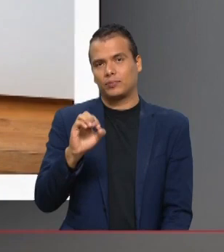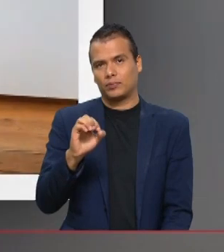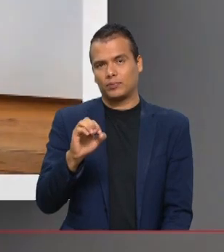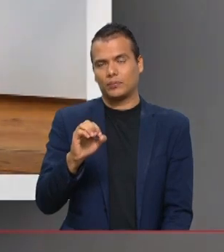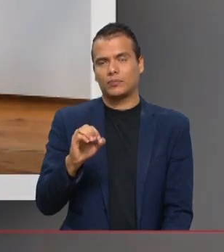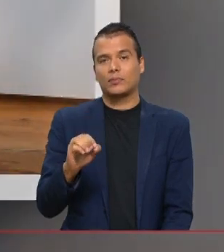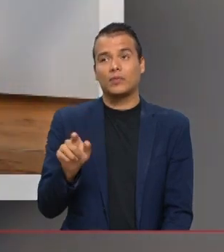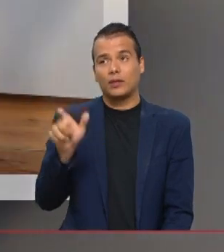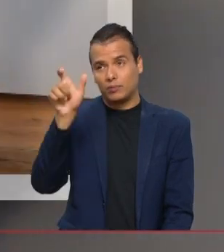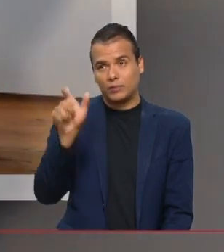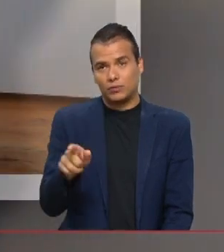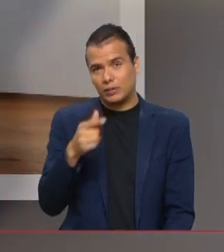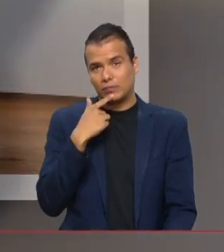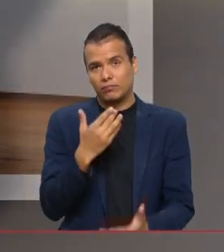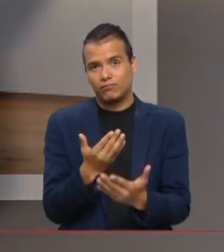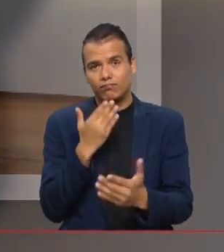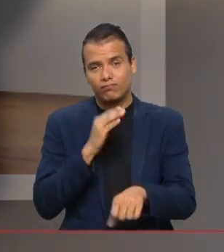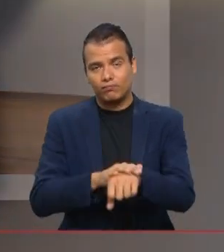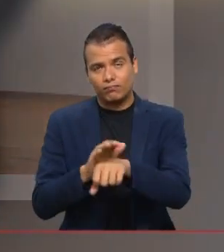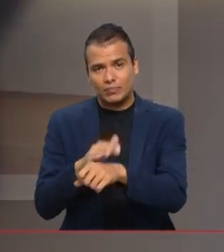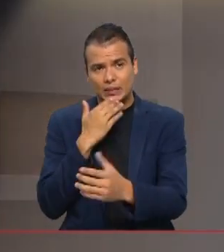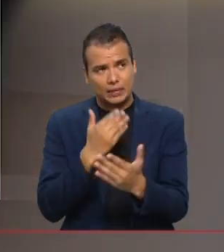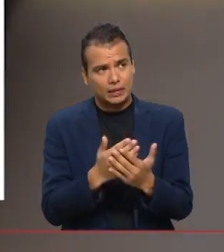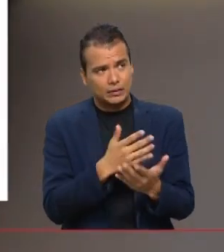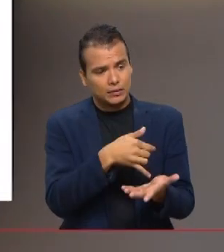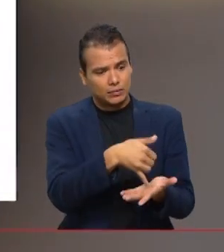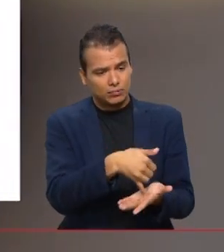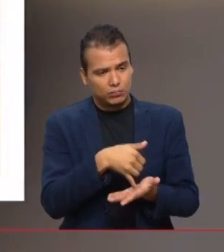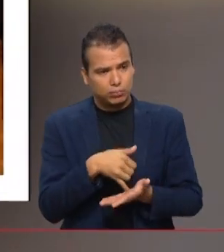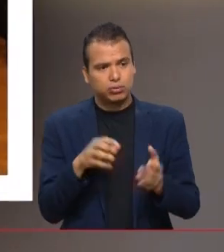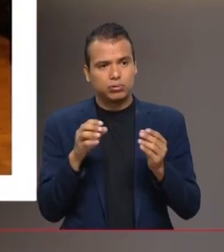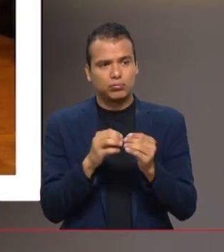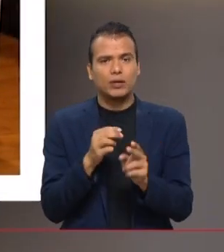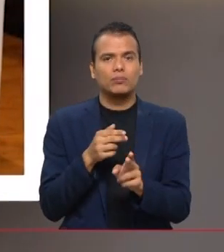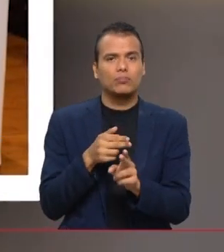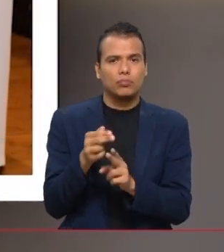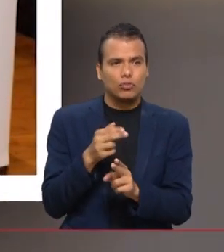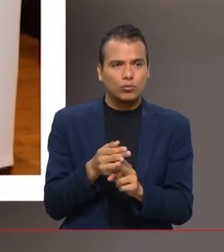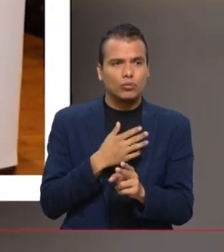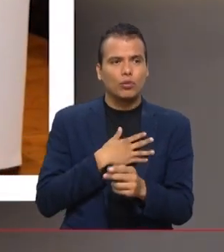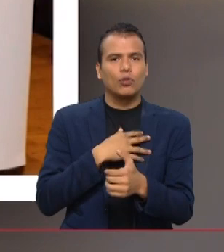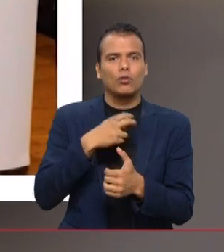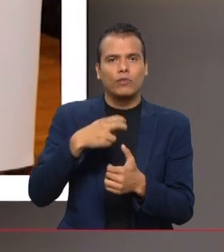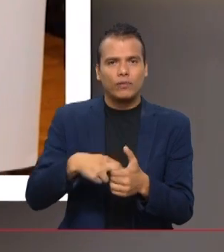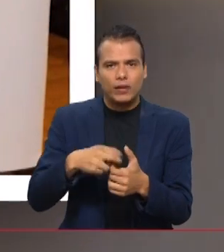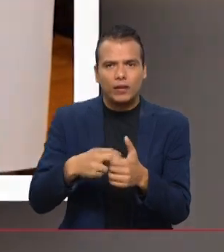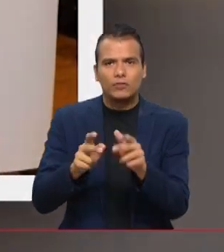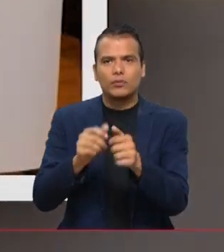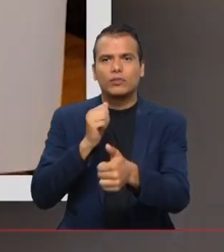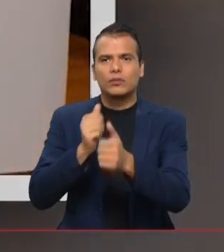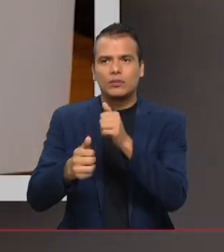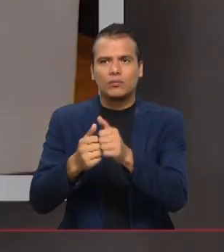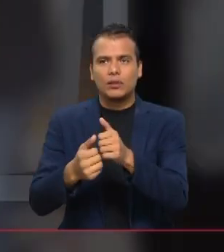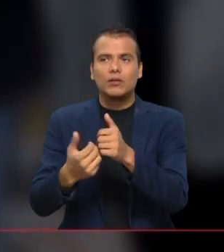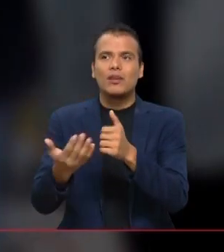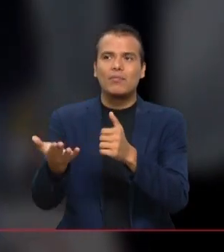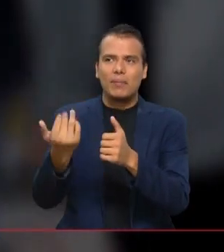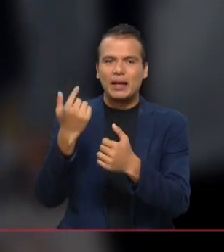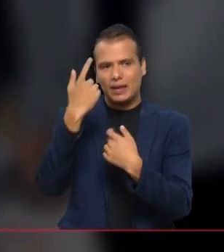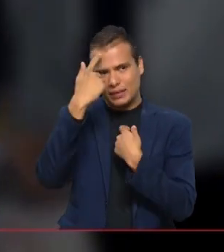Ciro Solano, agradeció el reconocimiento y anunció planes para involucrar a federaciones y atletas en